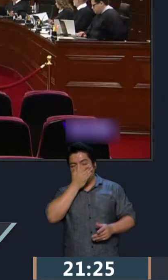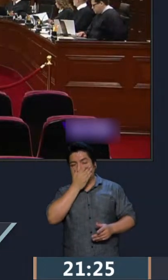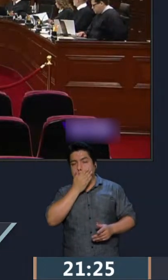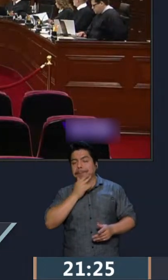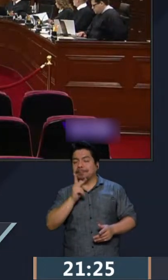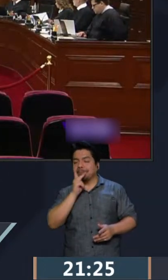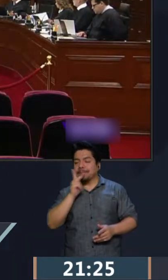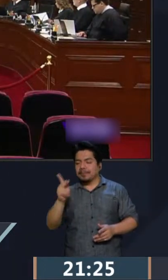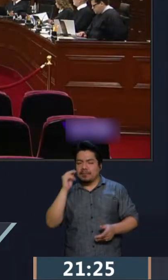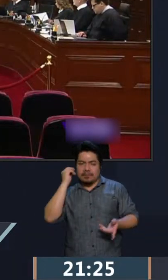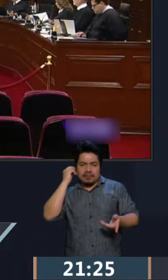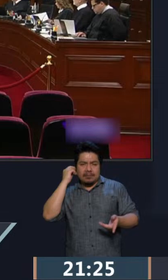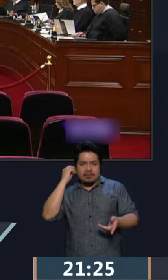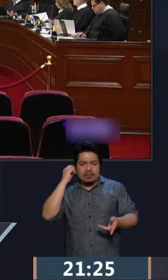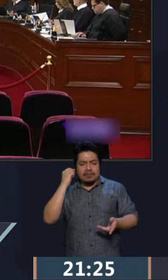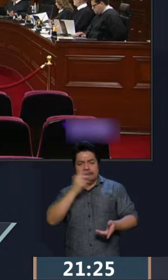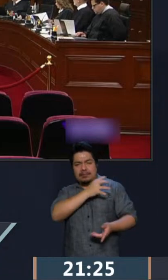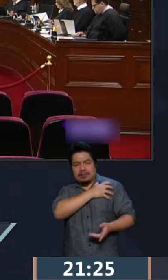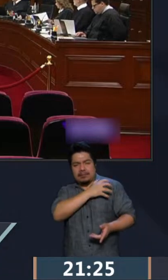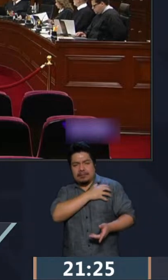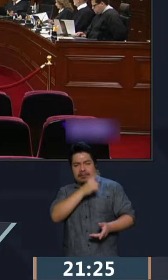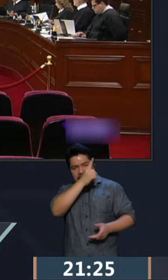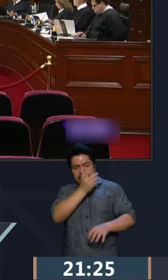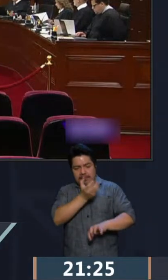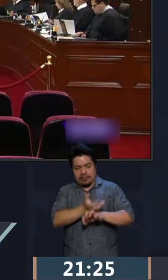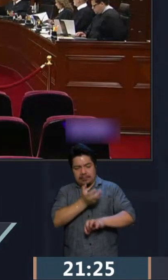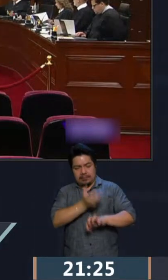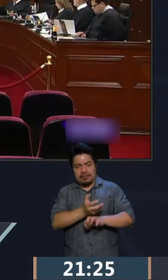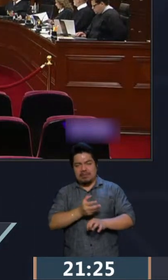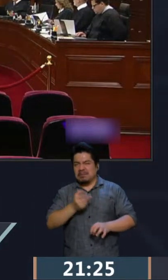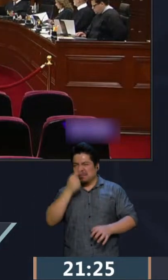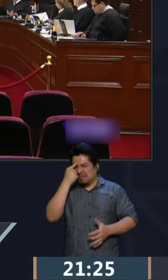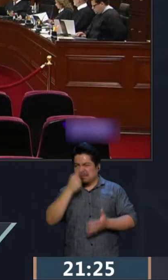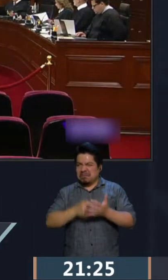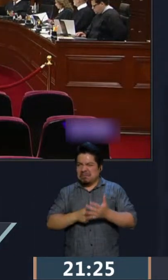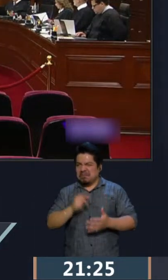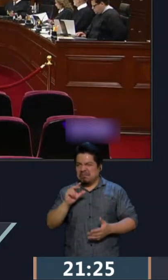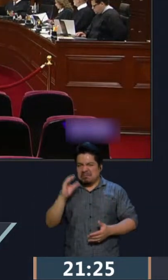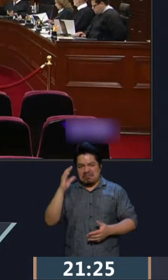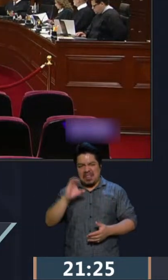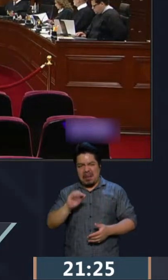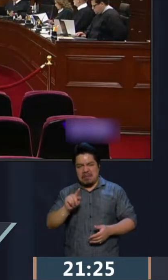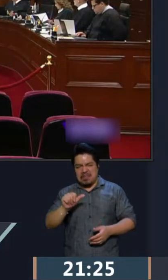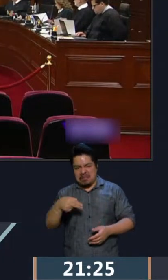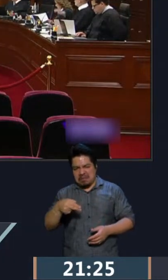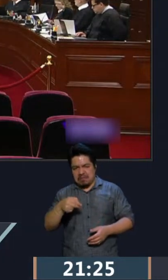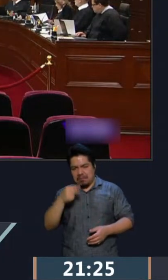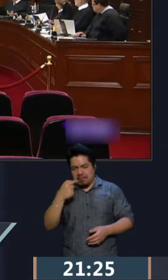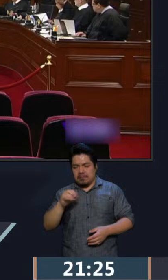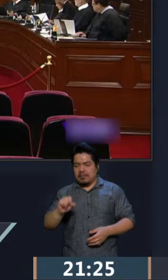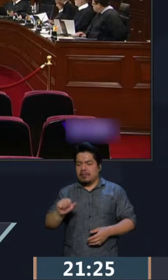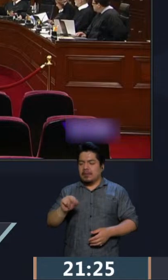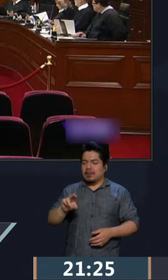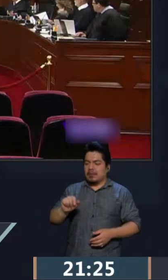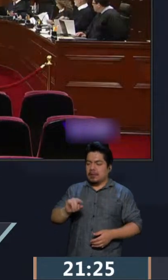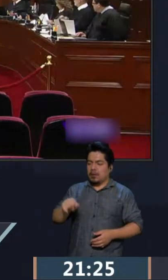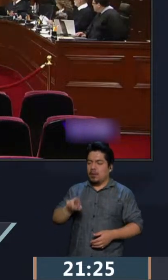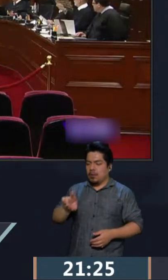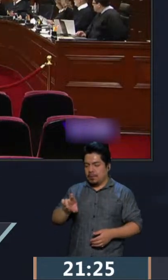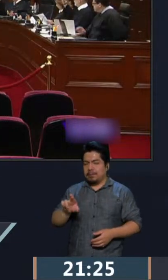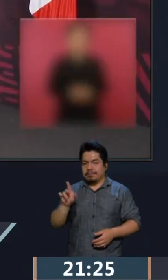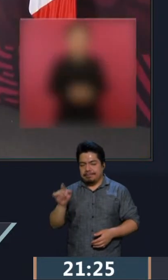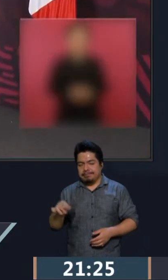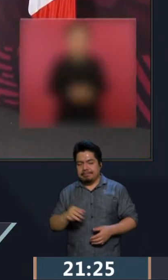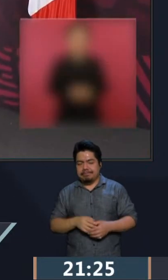un general de las Fuerzas Armadas de Estados Unidos, creo que era capitán en aquel momento, que se llama Charles Dunlap Jr.,